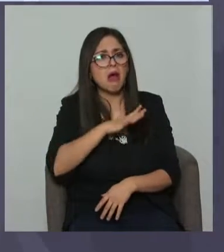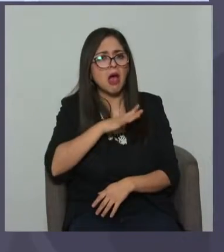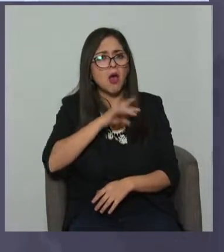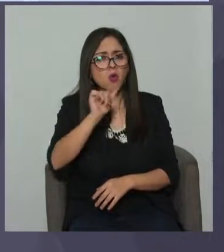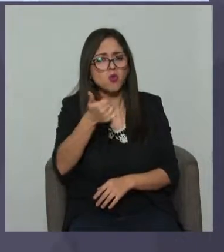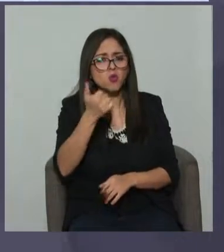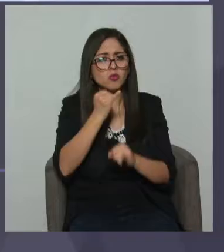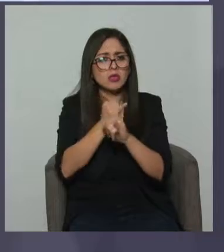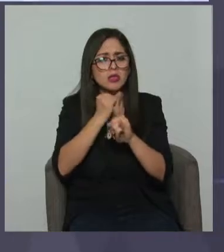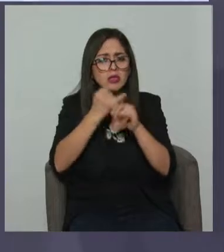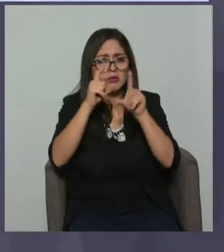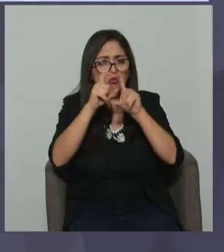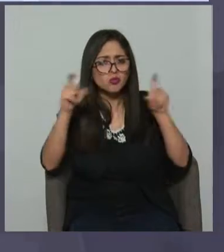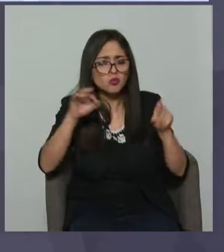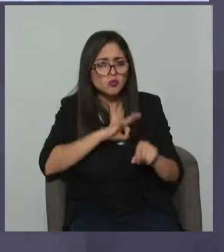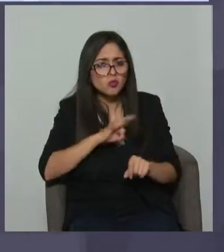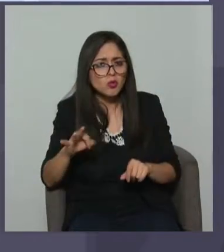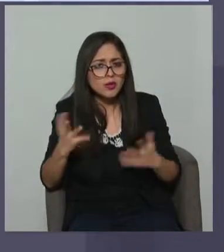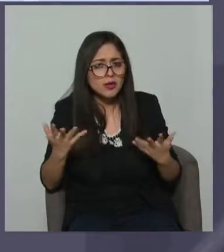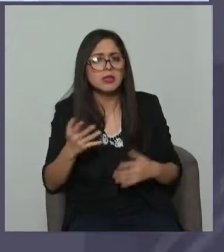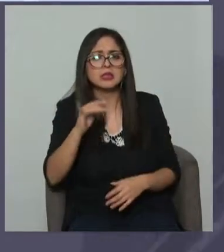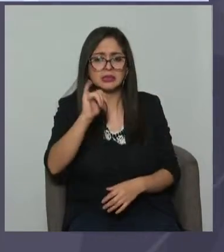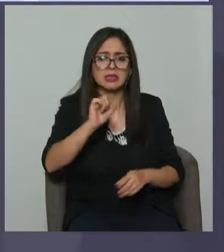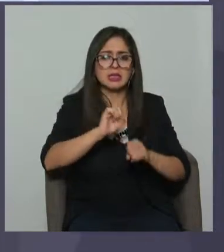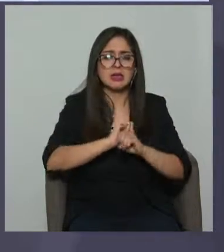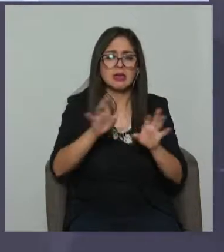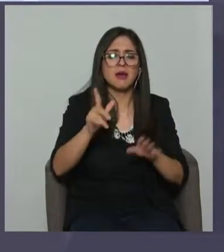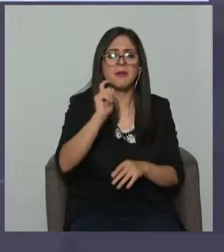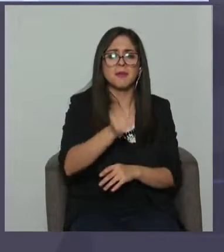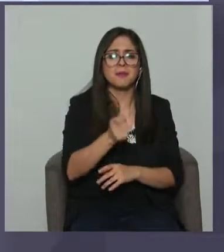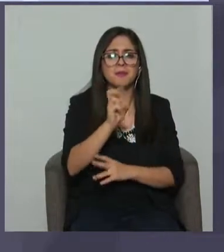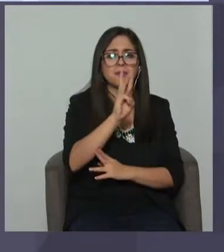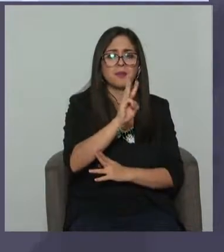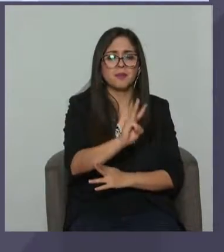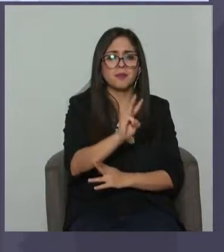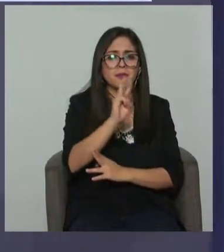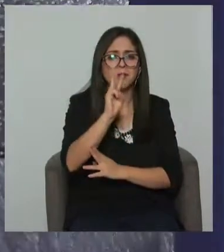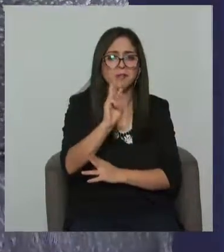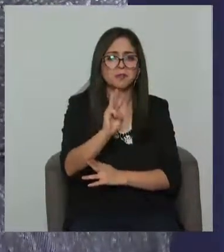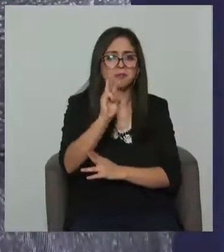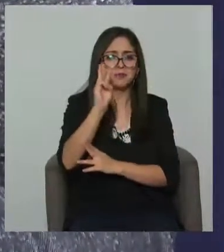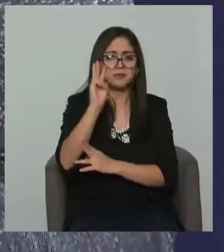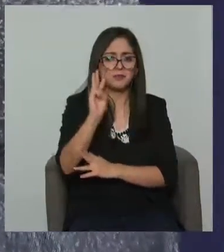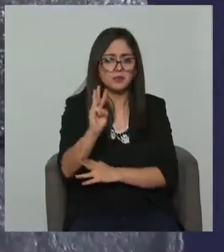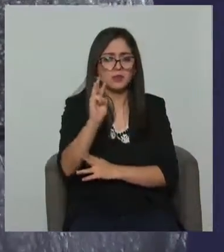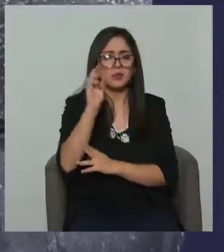Sí, están mencionadas justamente en el programa, se las voy a decir, es la página